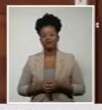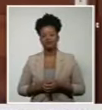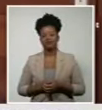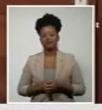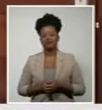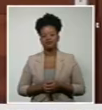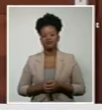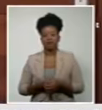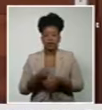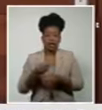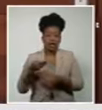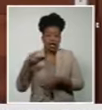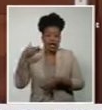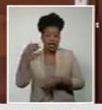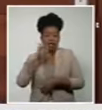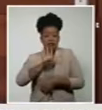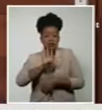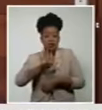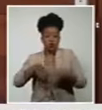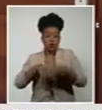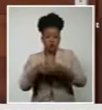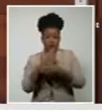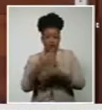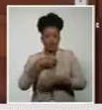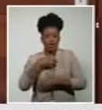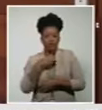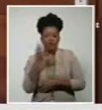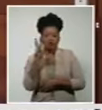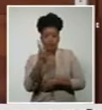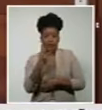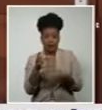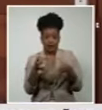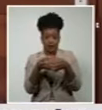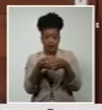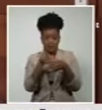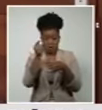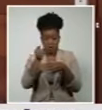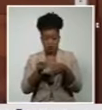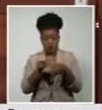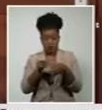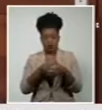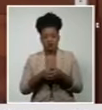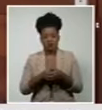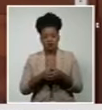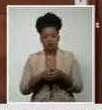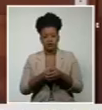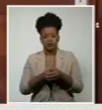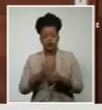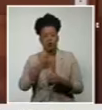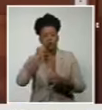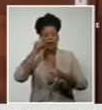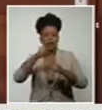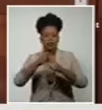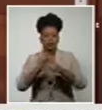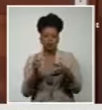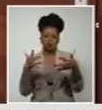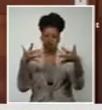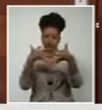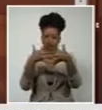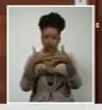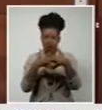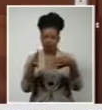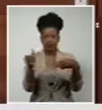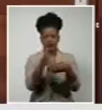tenemos 3 integrantes de la Brigada Médica Cubana en una misión conjunta con varios